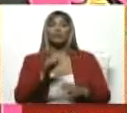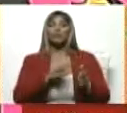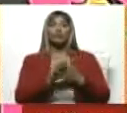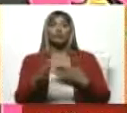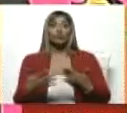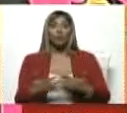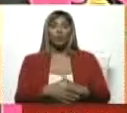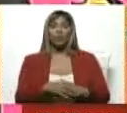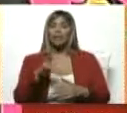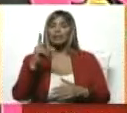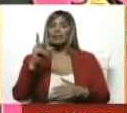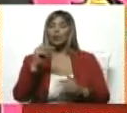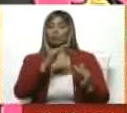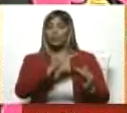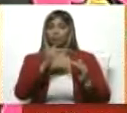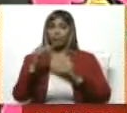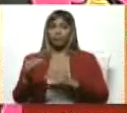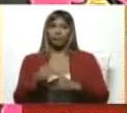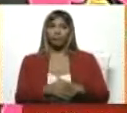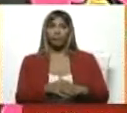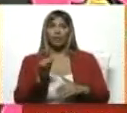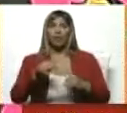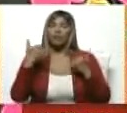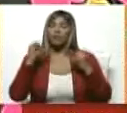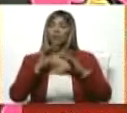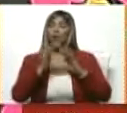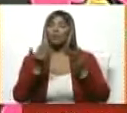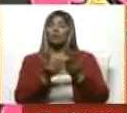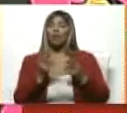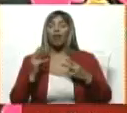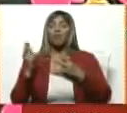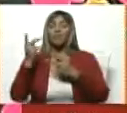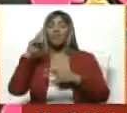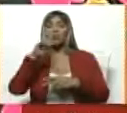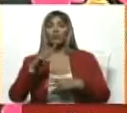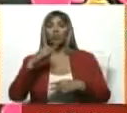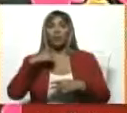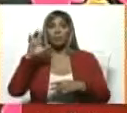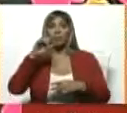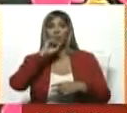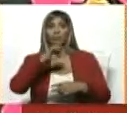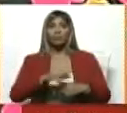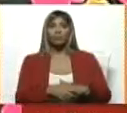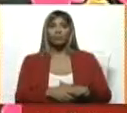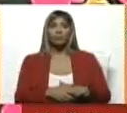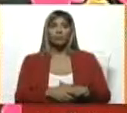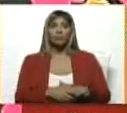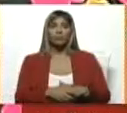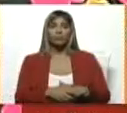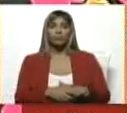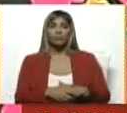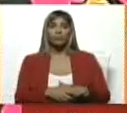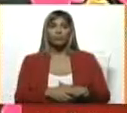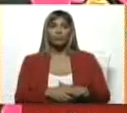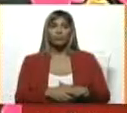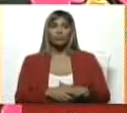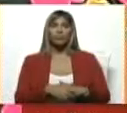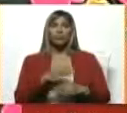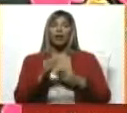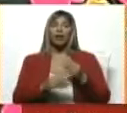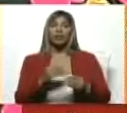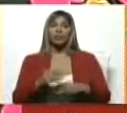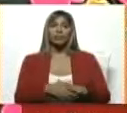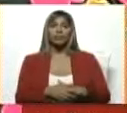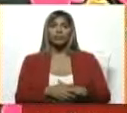sobre el segundo capítulo de este Festival Mundial Viva Venezuela, mi patria querida, que se estará